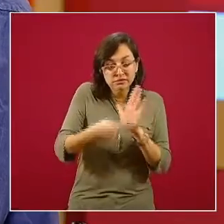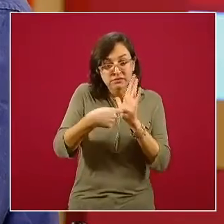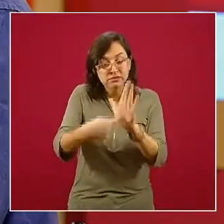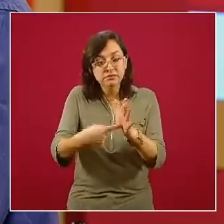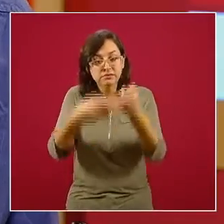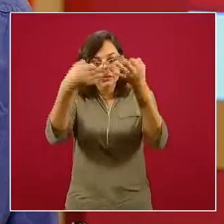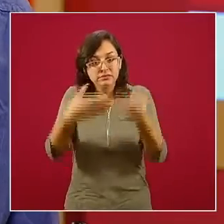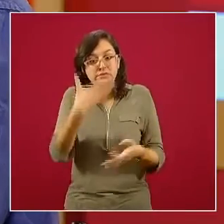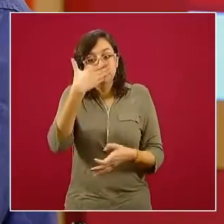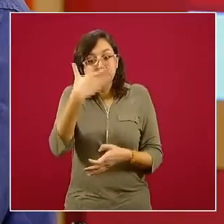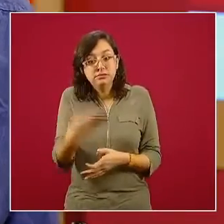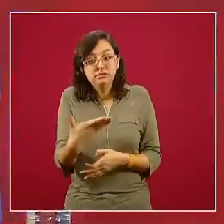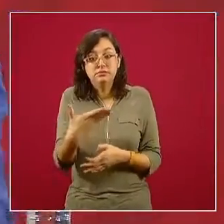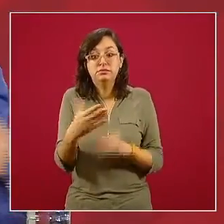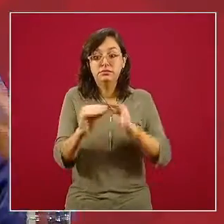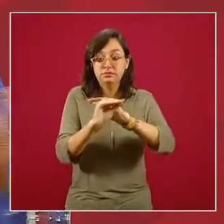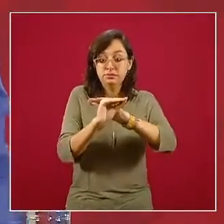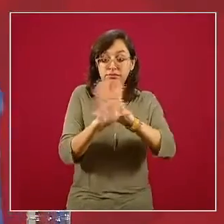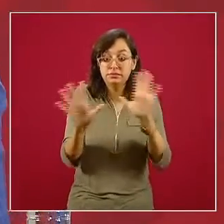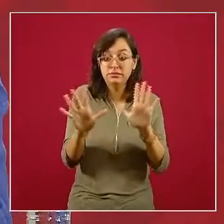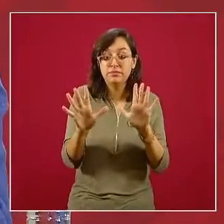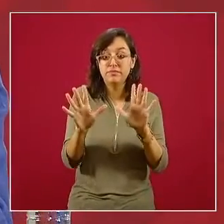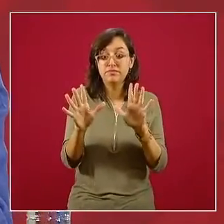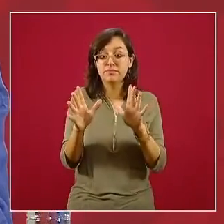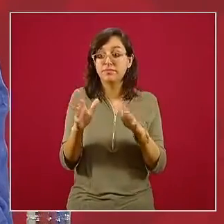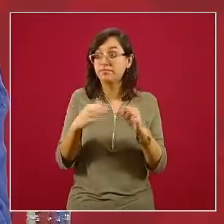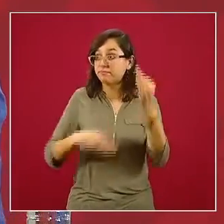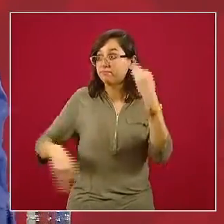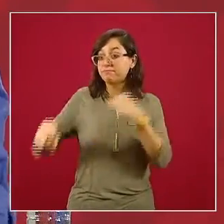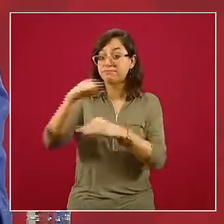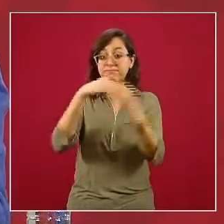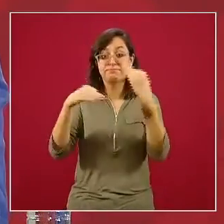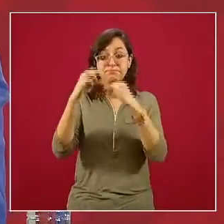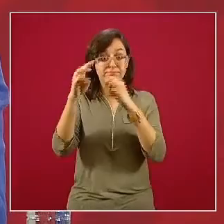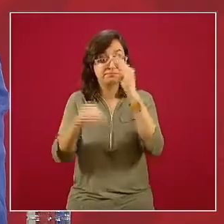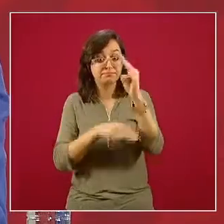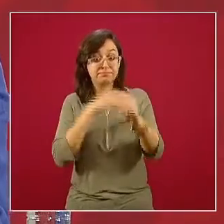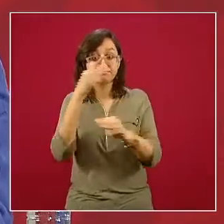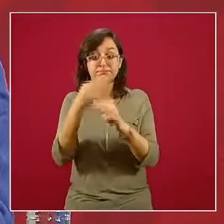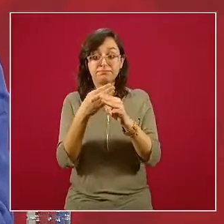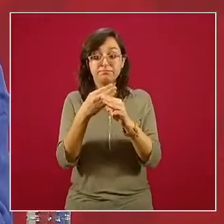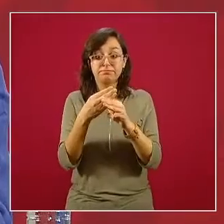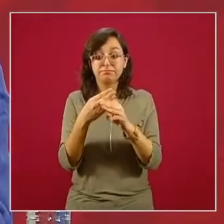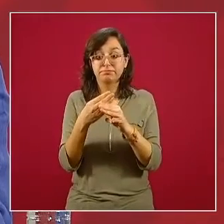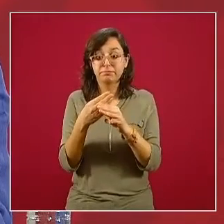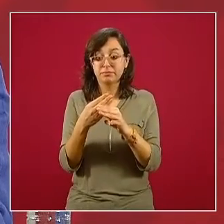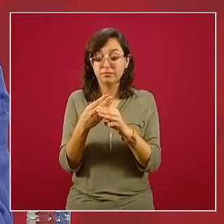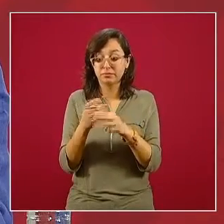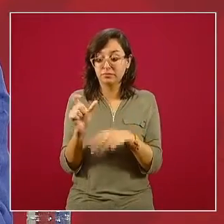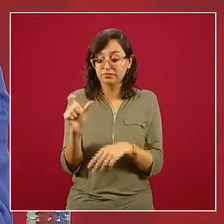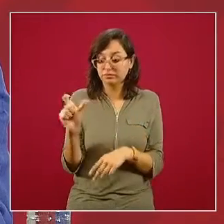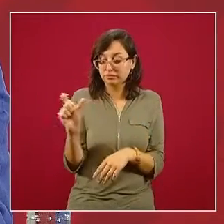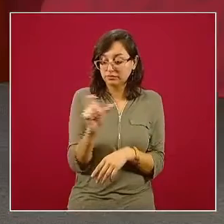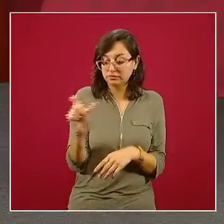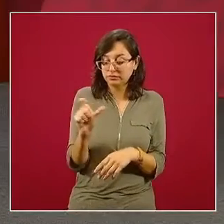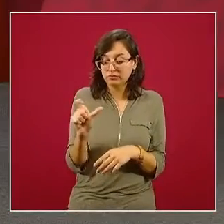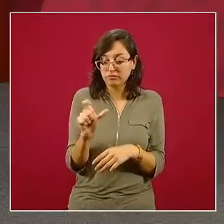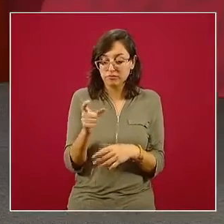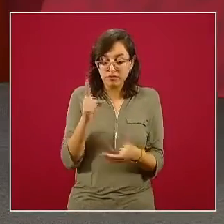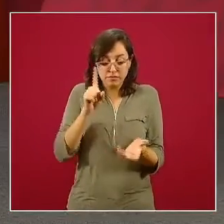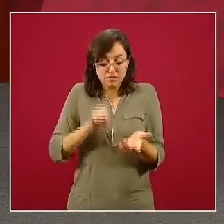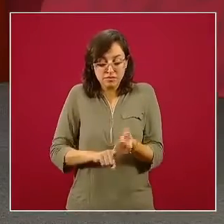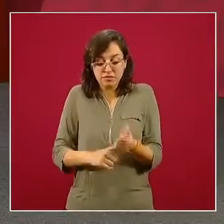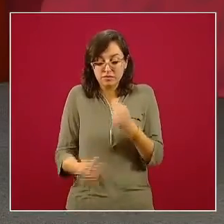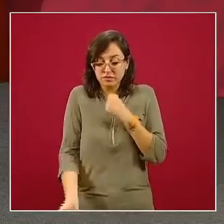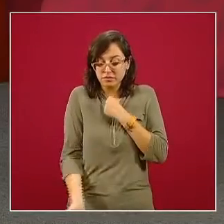científica sólida, consistente, de consenso sobre cuándo empiezan a aumentar los anticuerpos